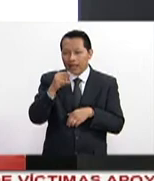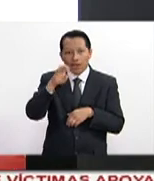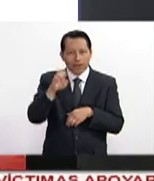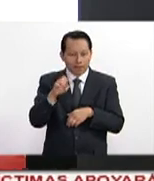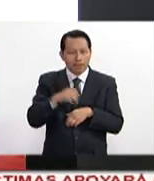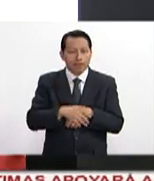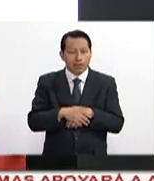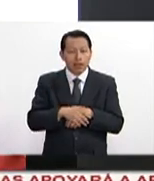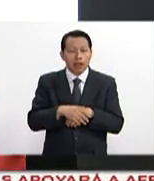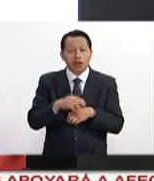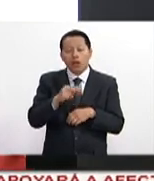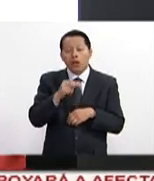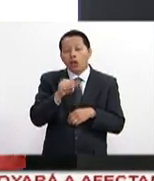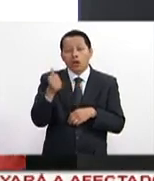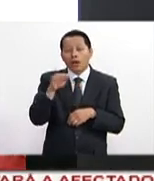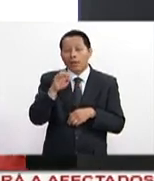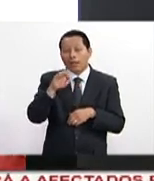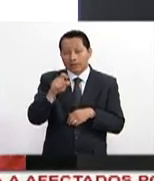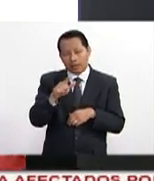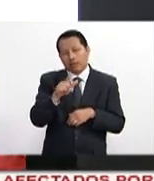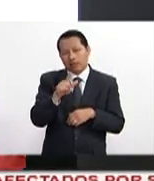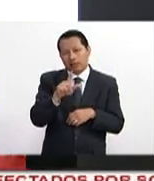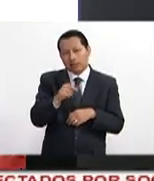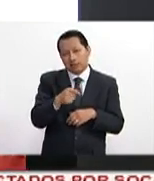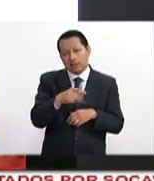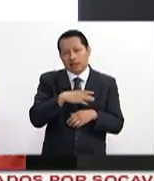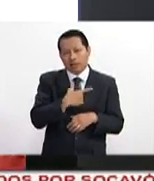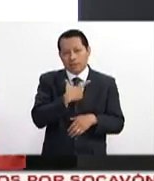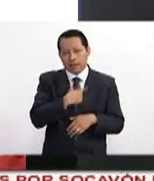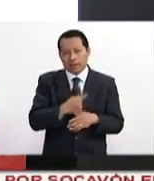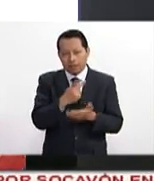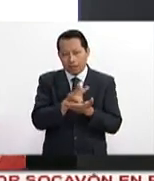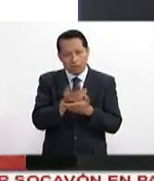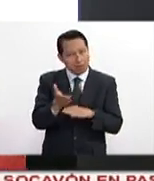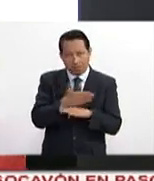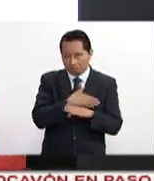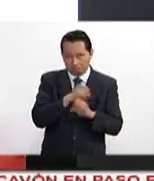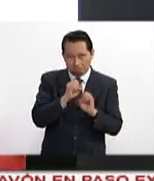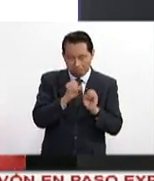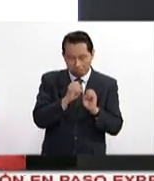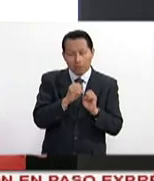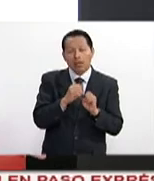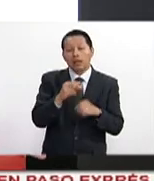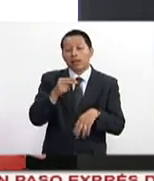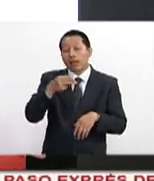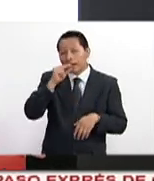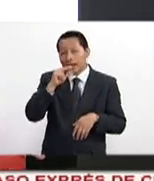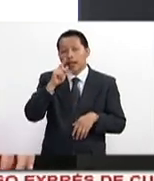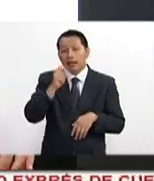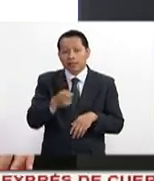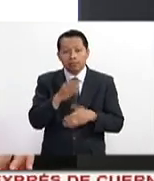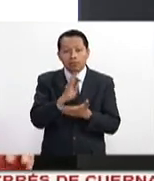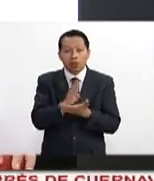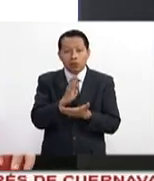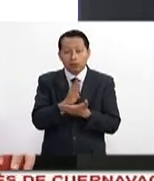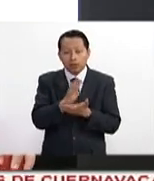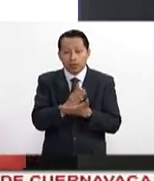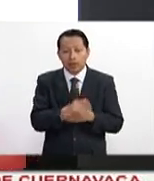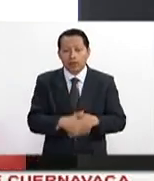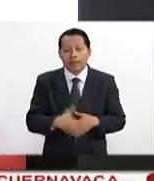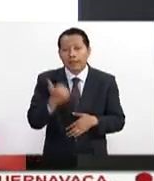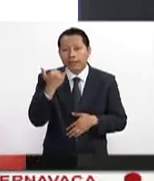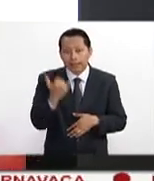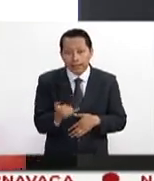El bombón de mezcal logró medalla de plata, que nunca habíamos sacado una medalla de plata. El de tequila una medalla de bronce.